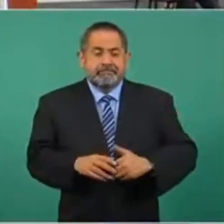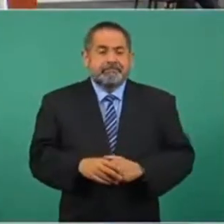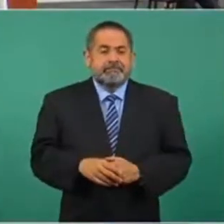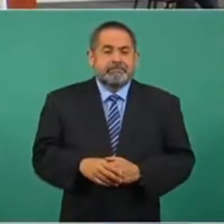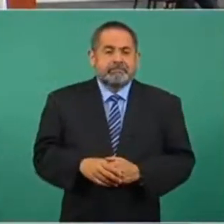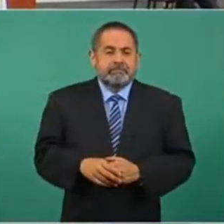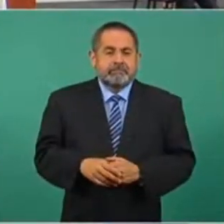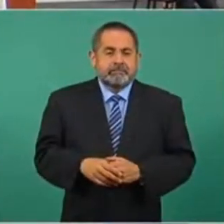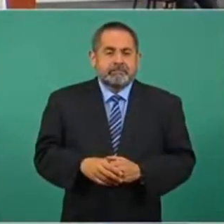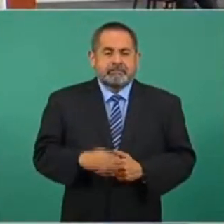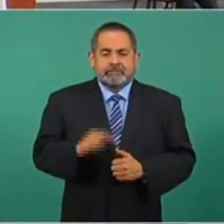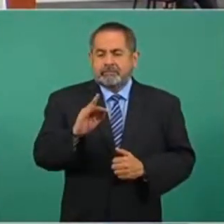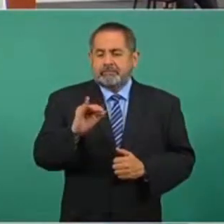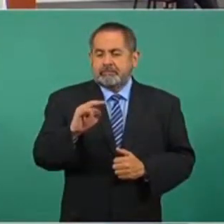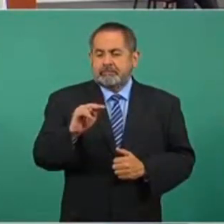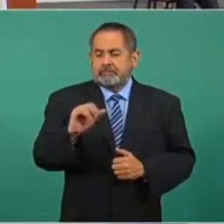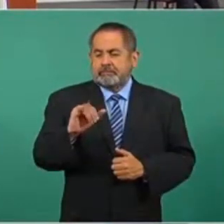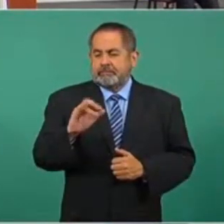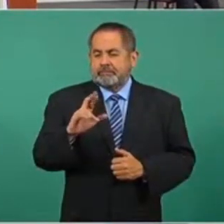El financiero también.